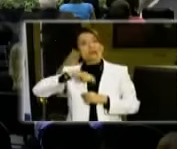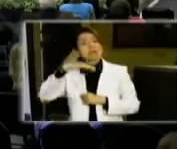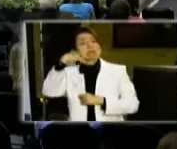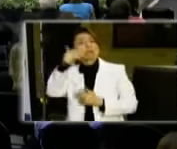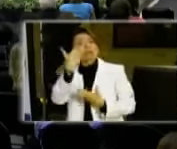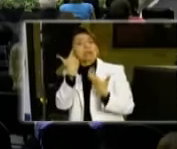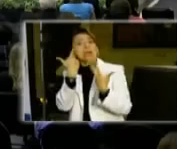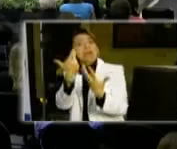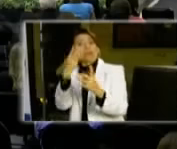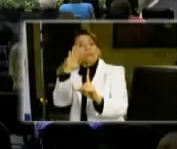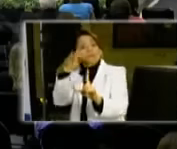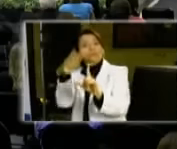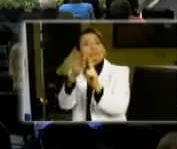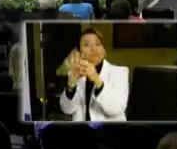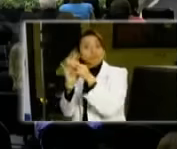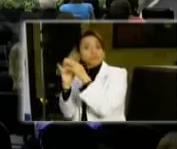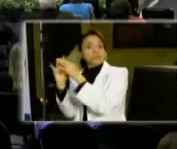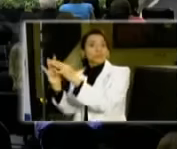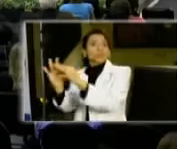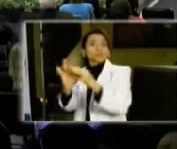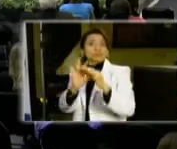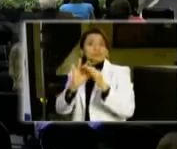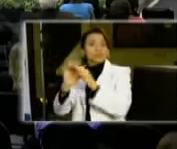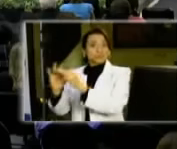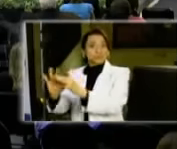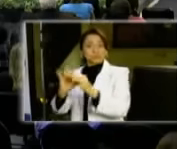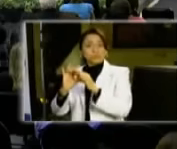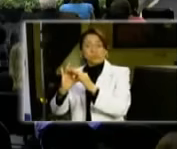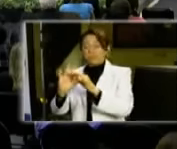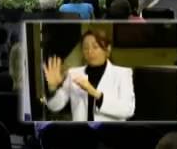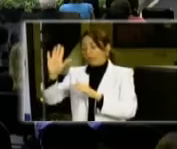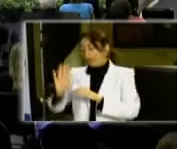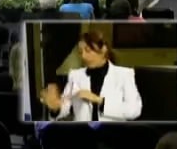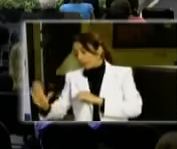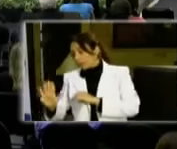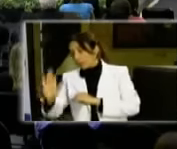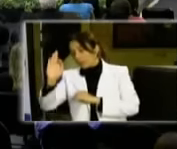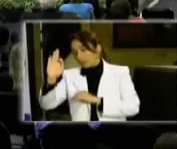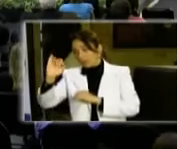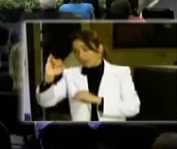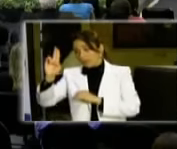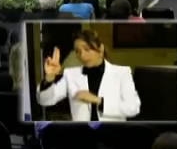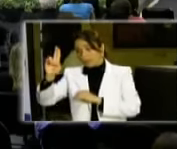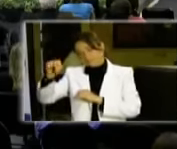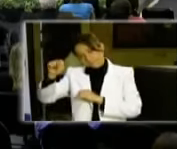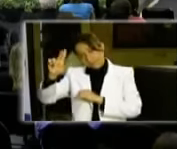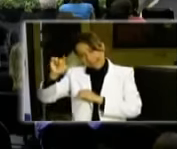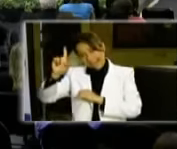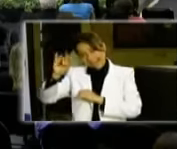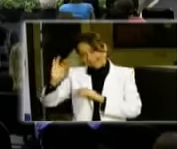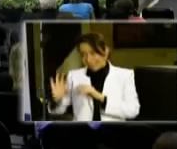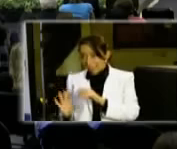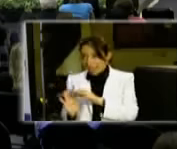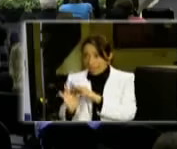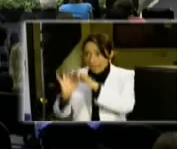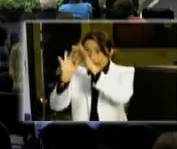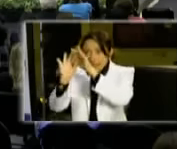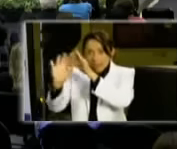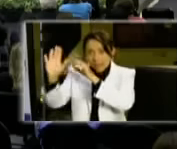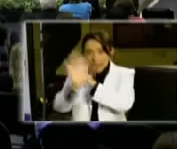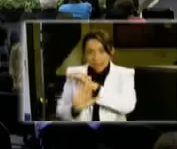los fiordos de Finlandia hasta las islas griegas, probablemente no existiría ninguna integración